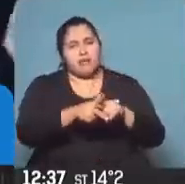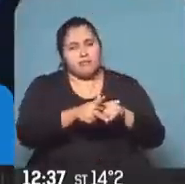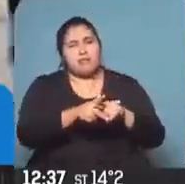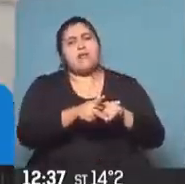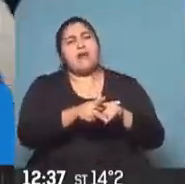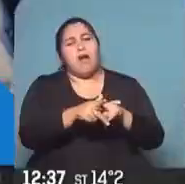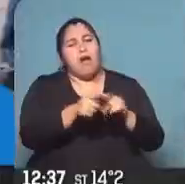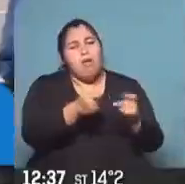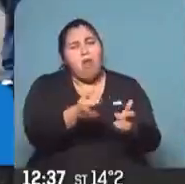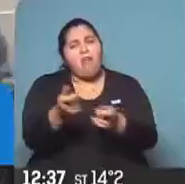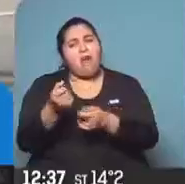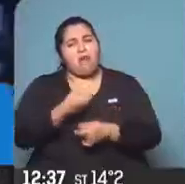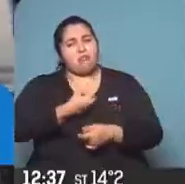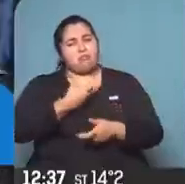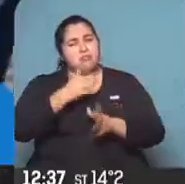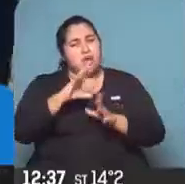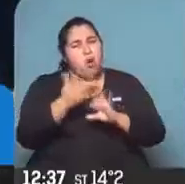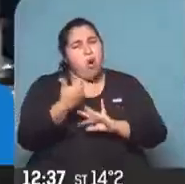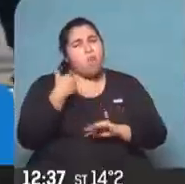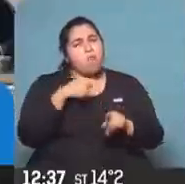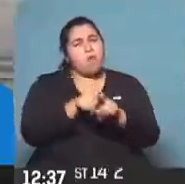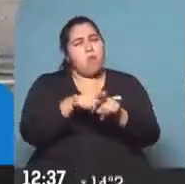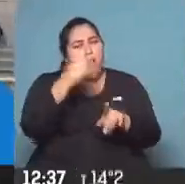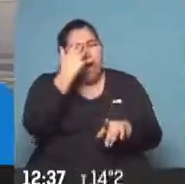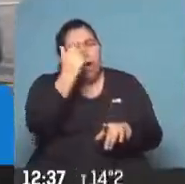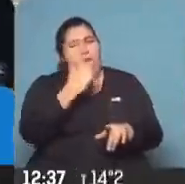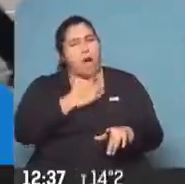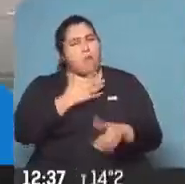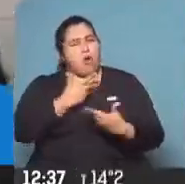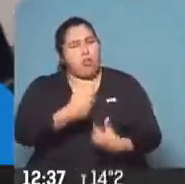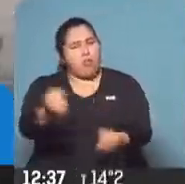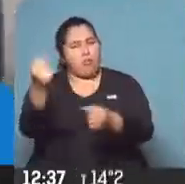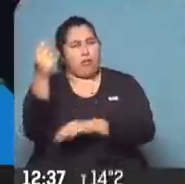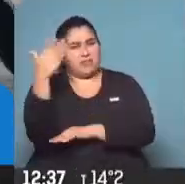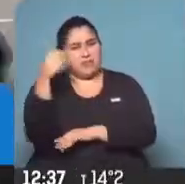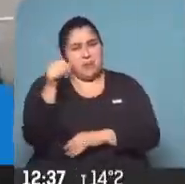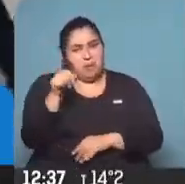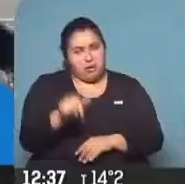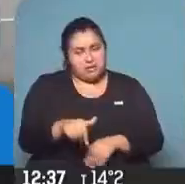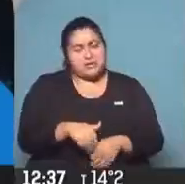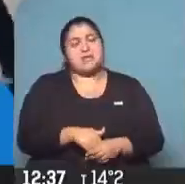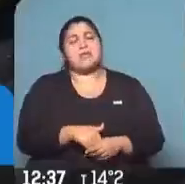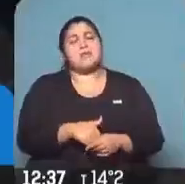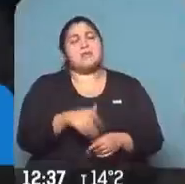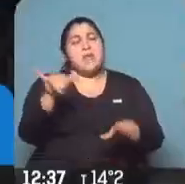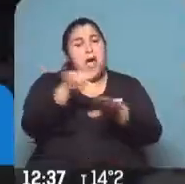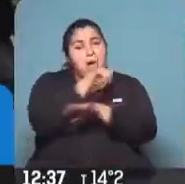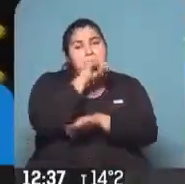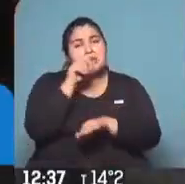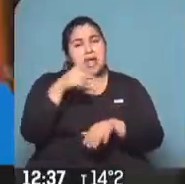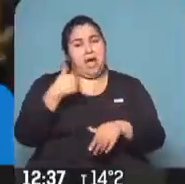exacto y el amor y defensa la fuerza y argentina